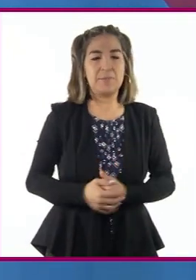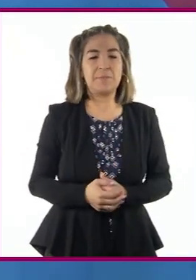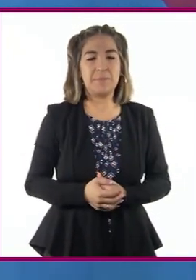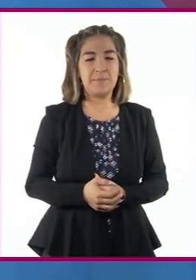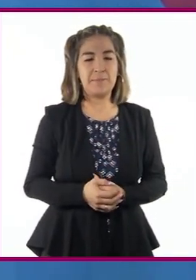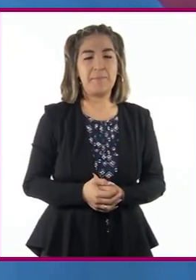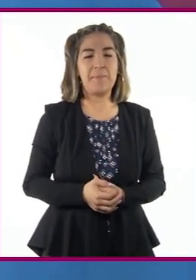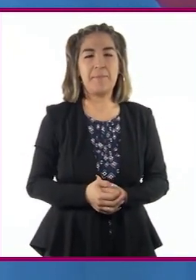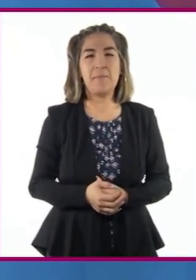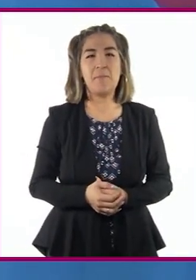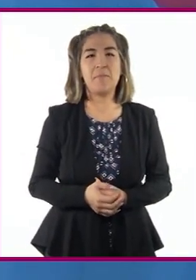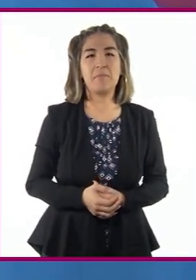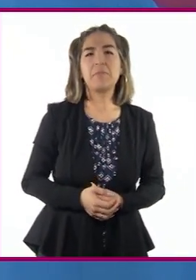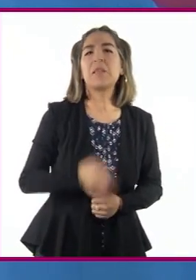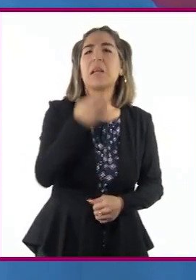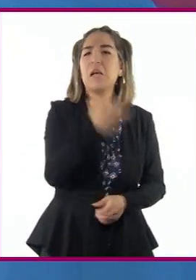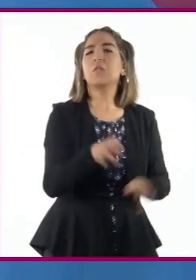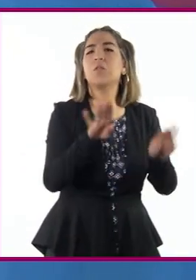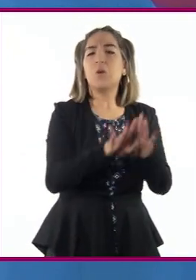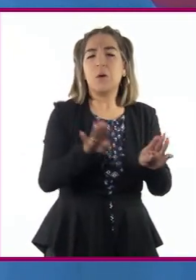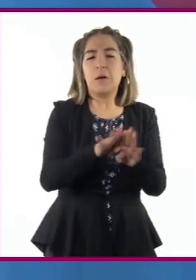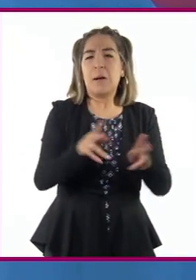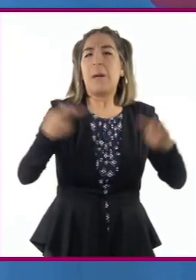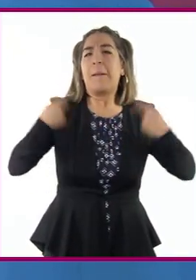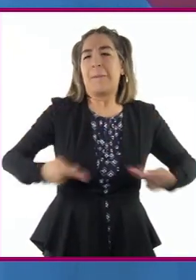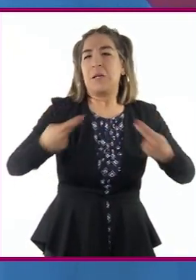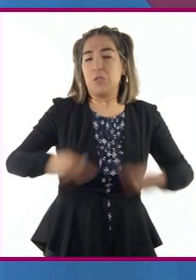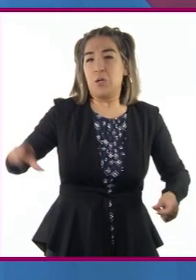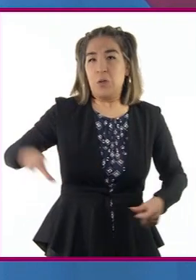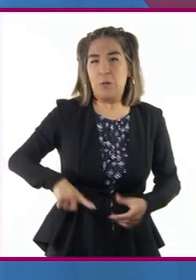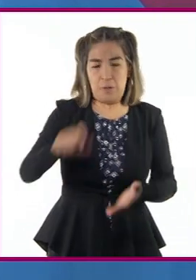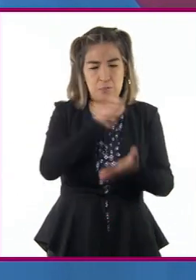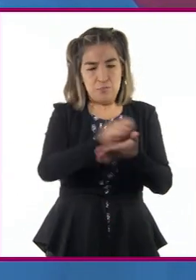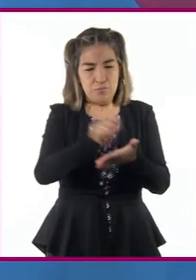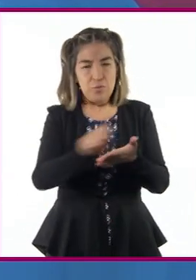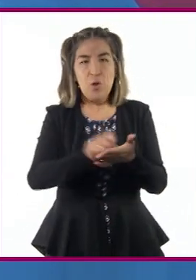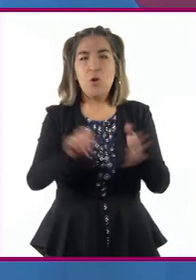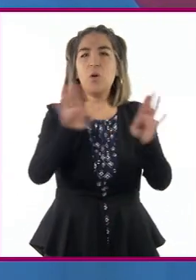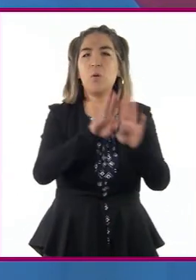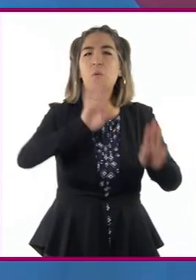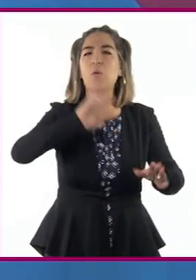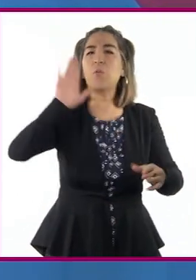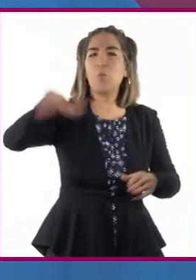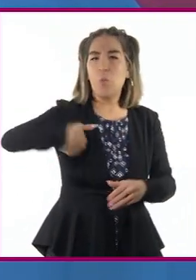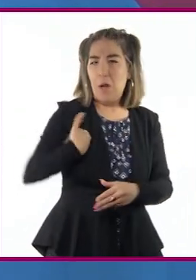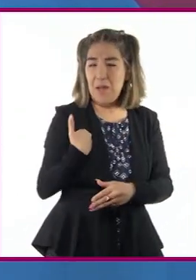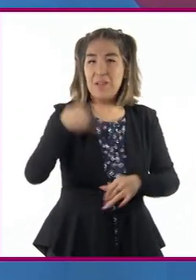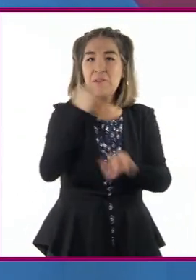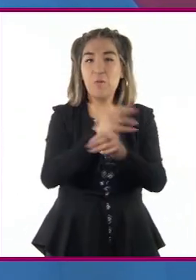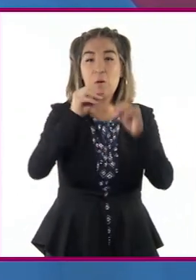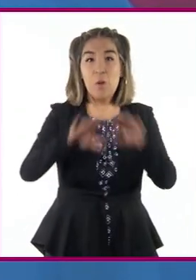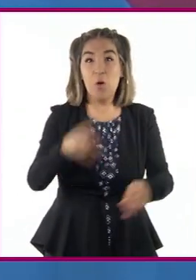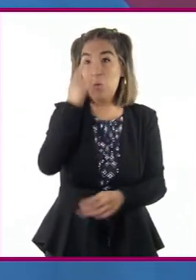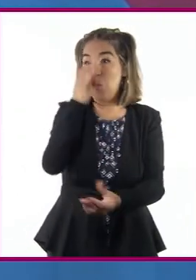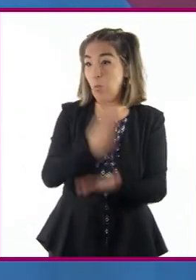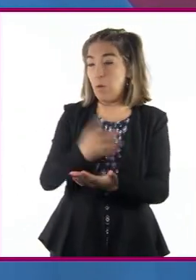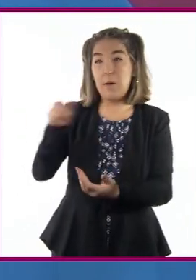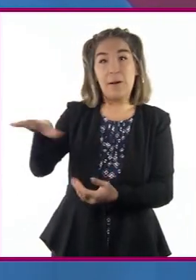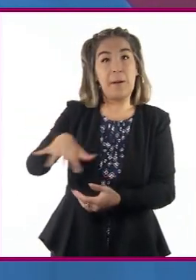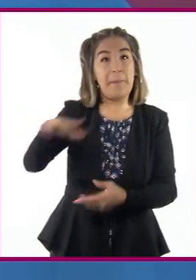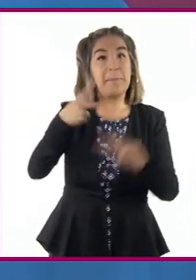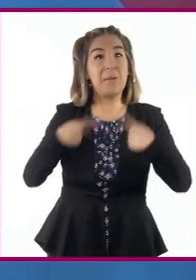Fiscalización. El registro de lo que hacen las y los gobernantes no solo debe estar a disposición de la ciudadanía.